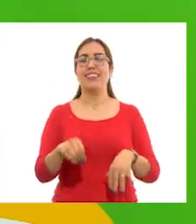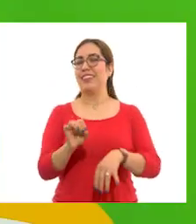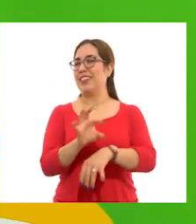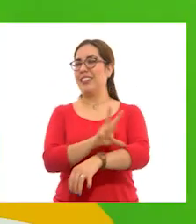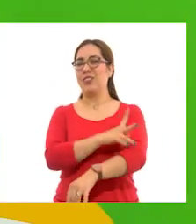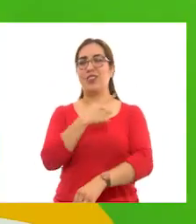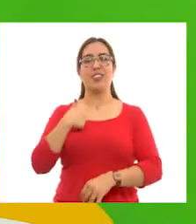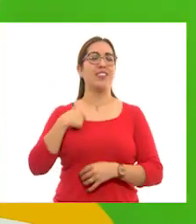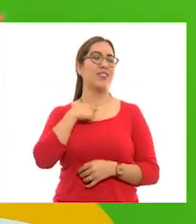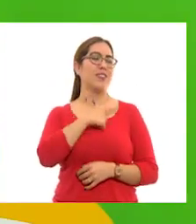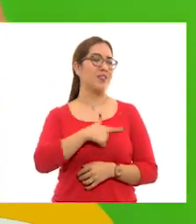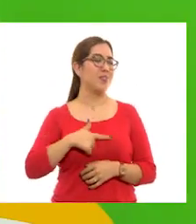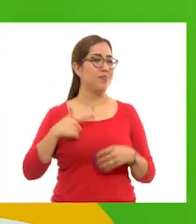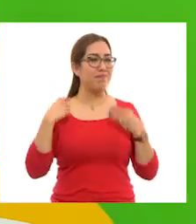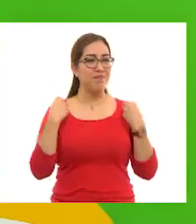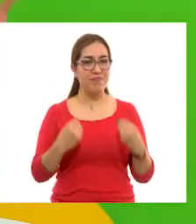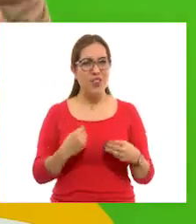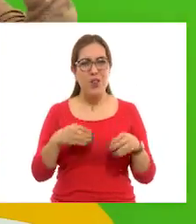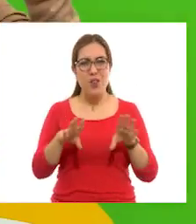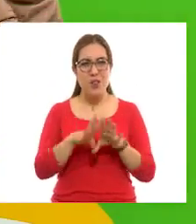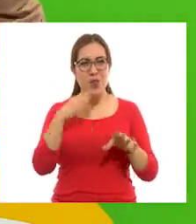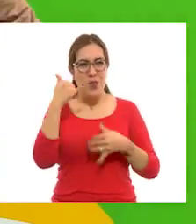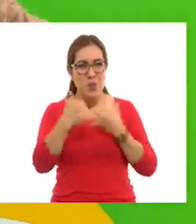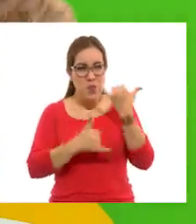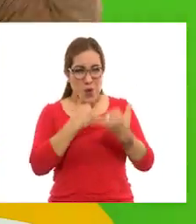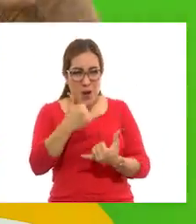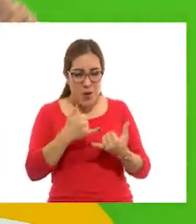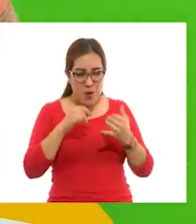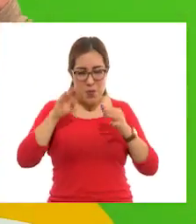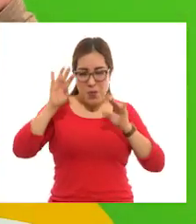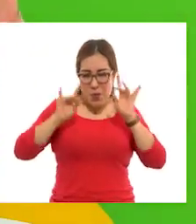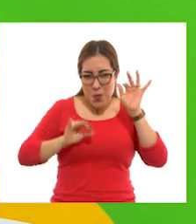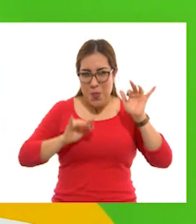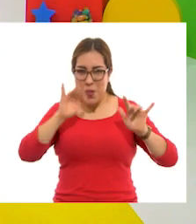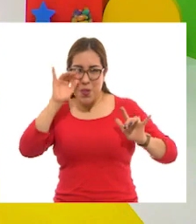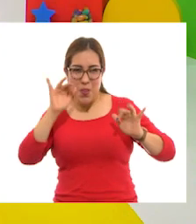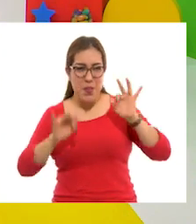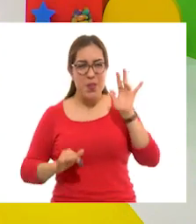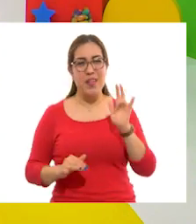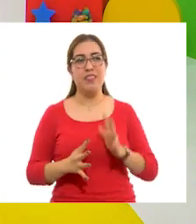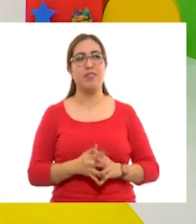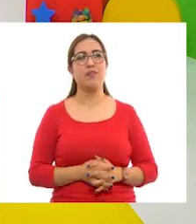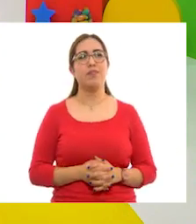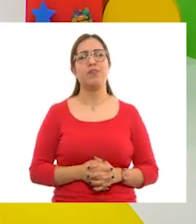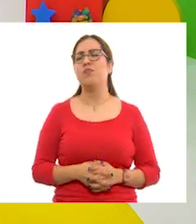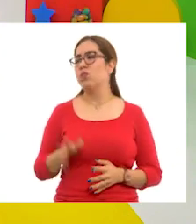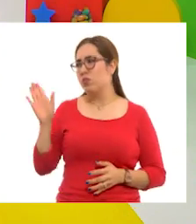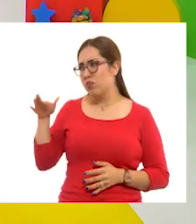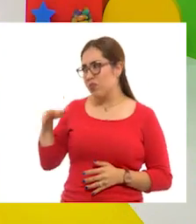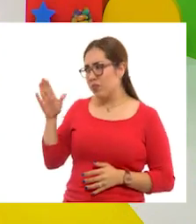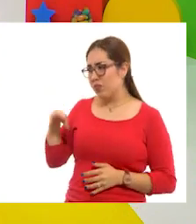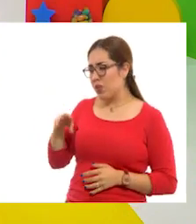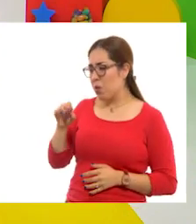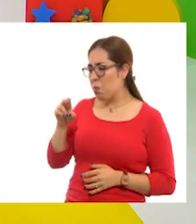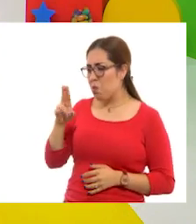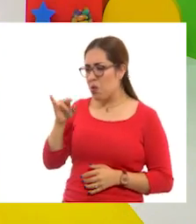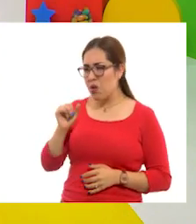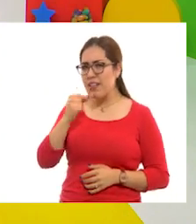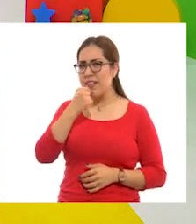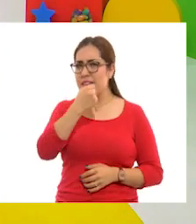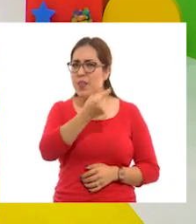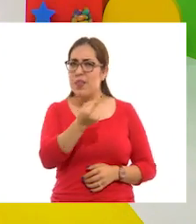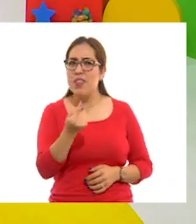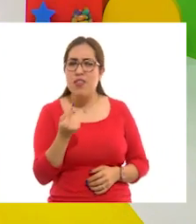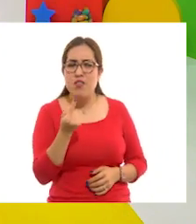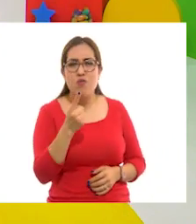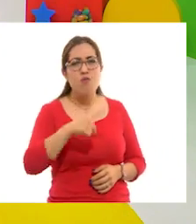me gustó mucho poder jugar con las sombras de los personajes y objetos. Oye, Moni, las niñas y niños en casa,